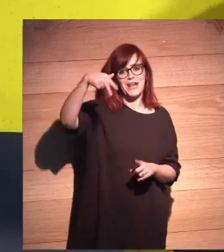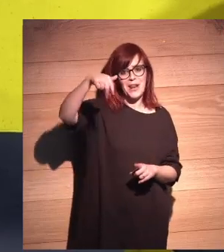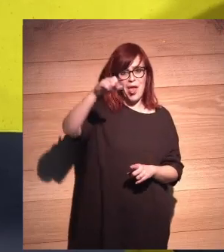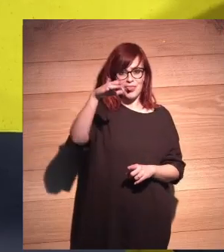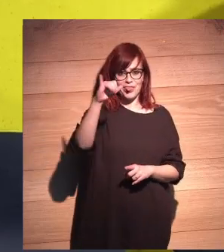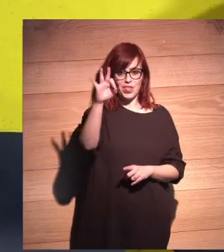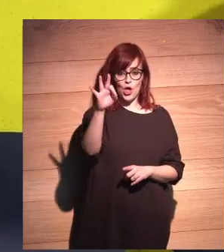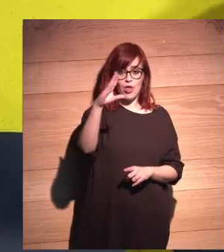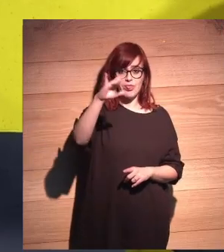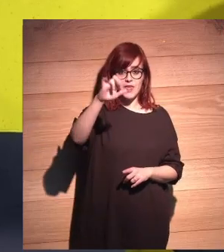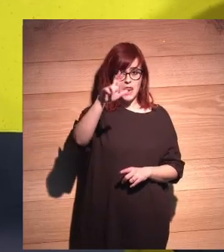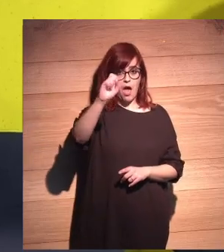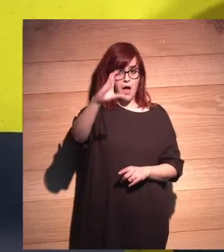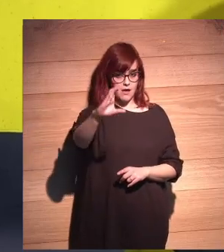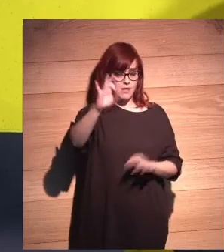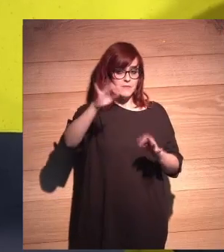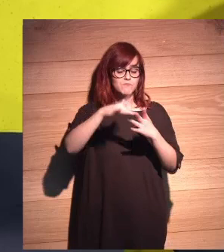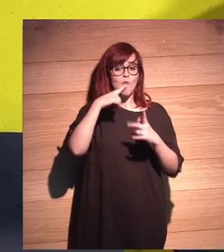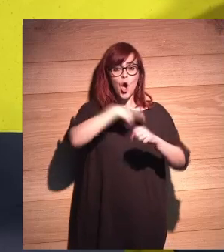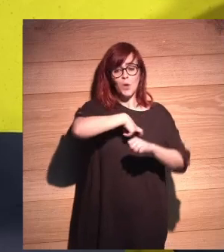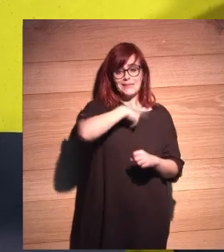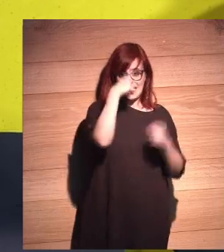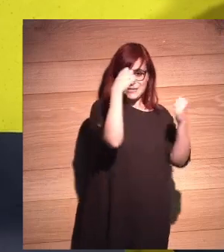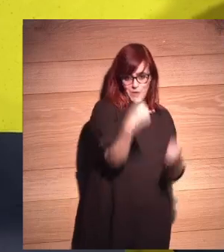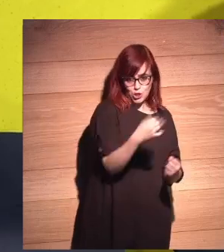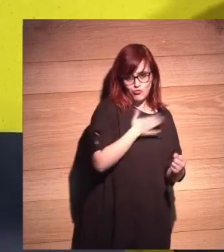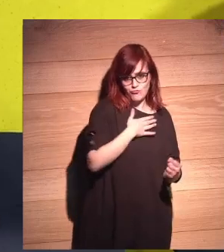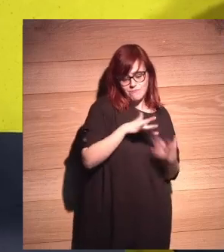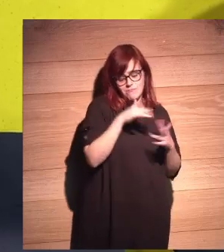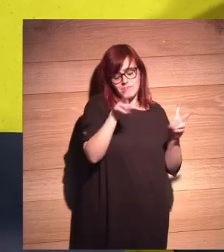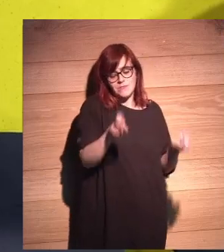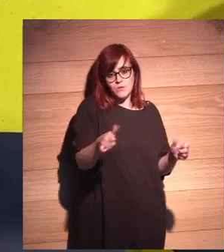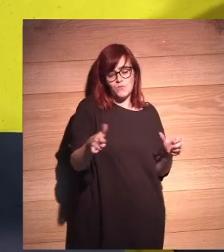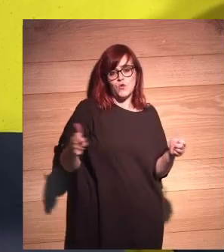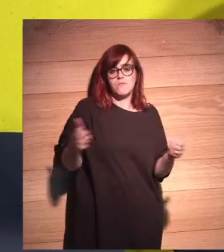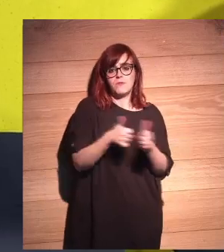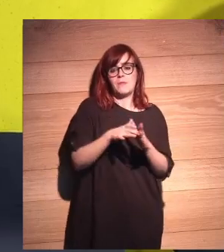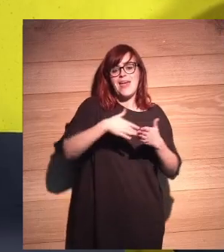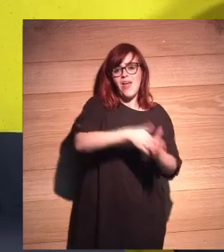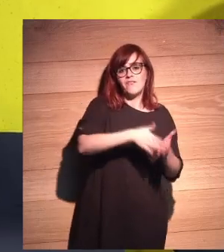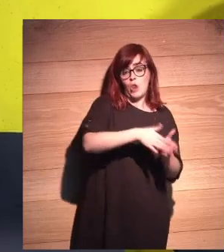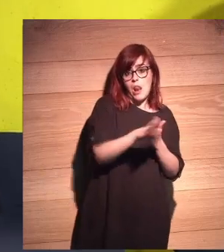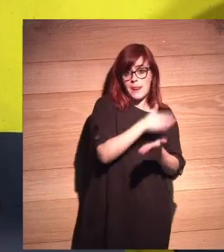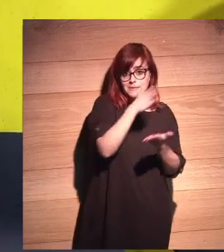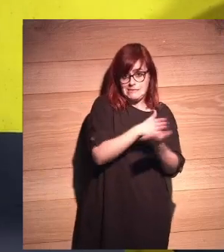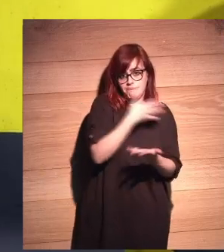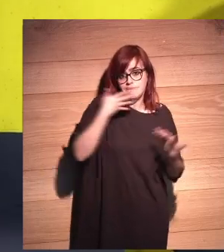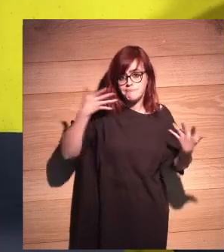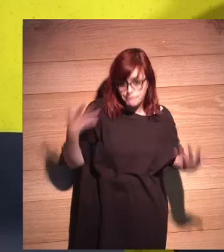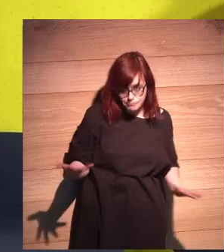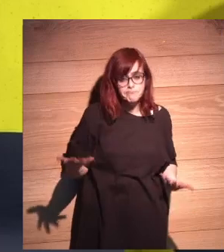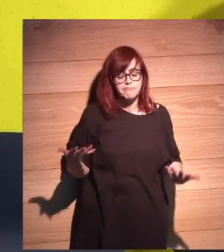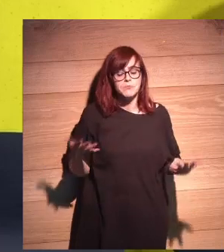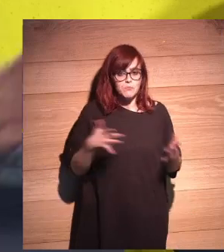que forma parte del comité de expertos que conforman el comité editorial de la revista, o sea que se